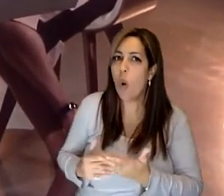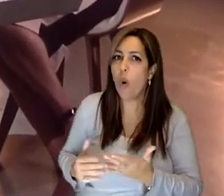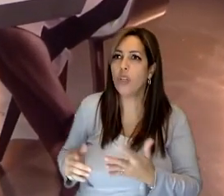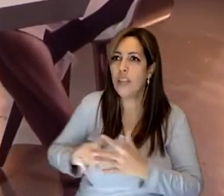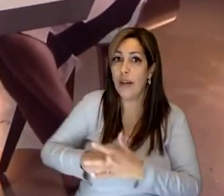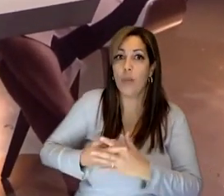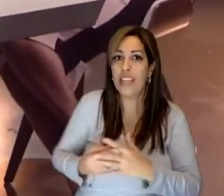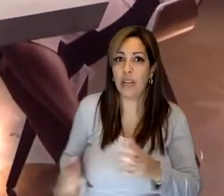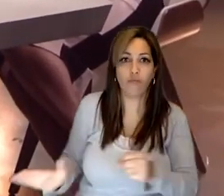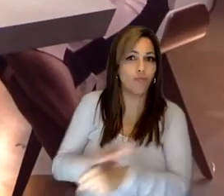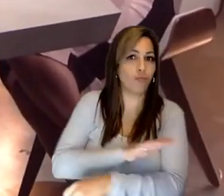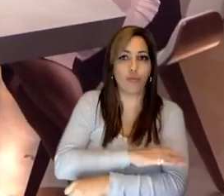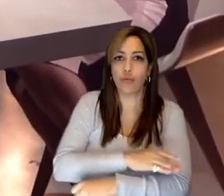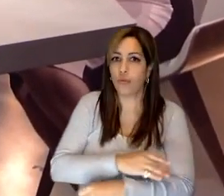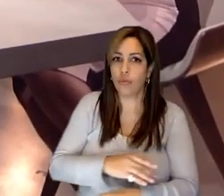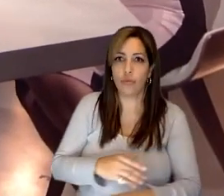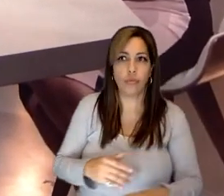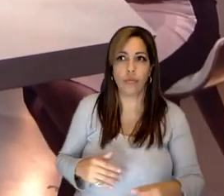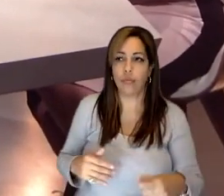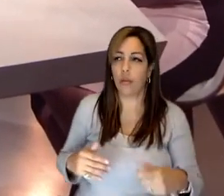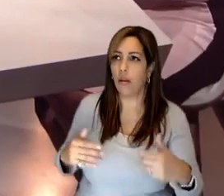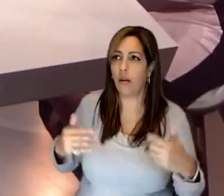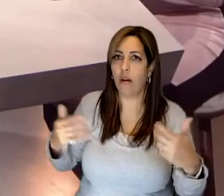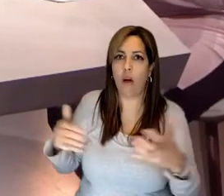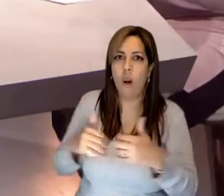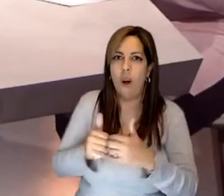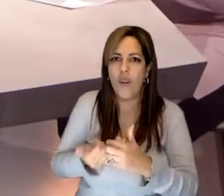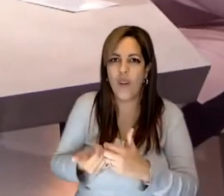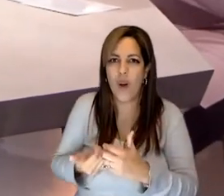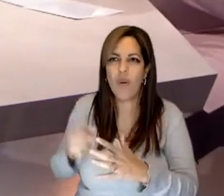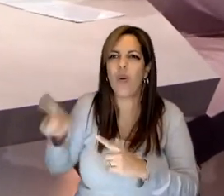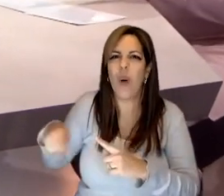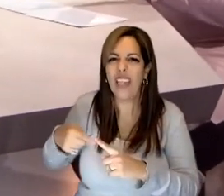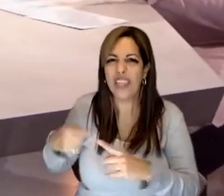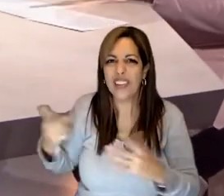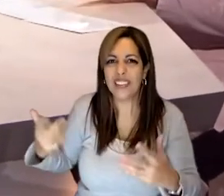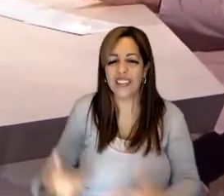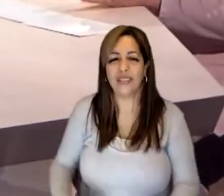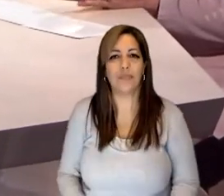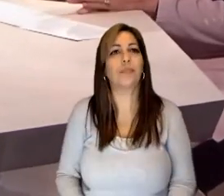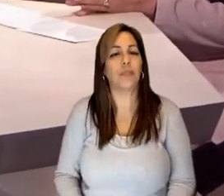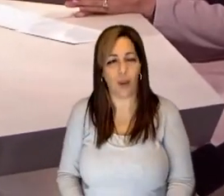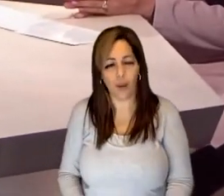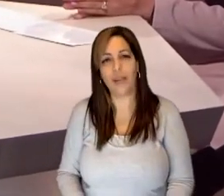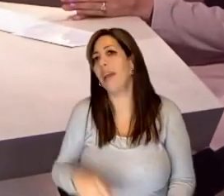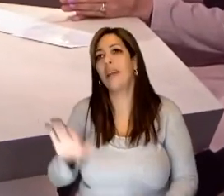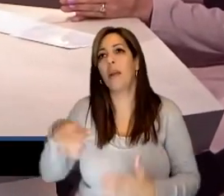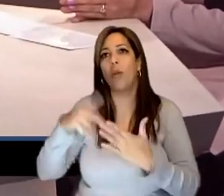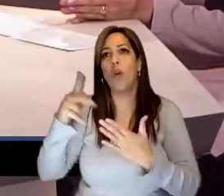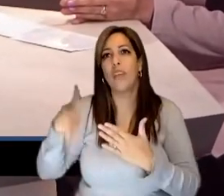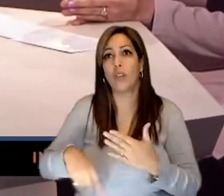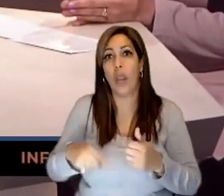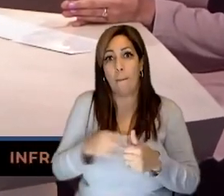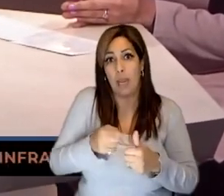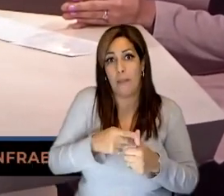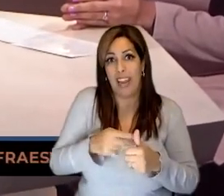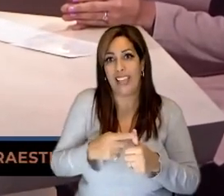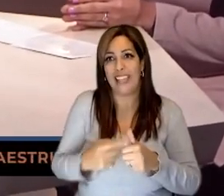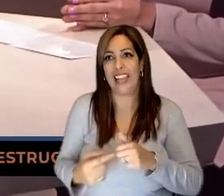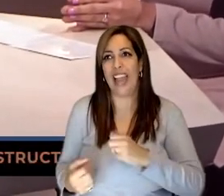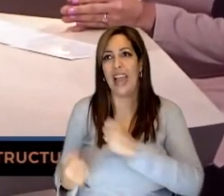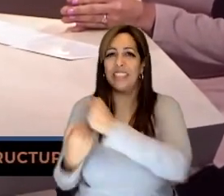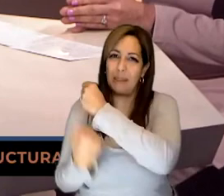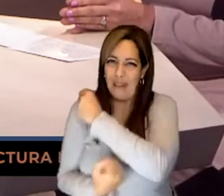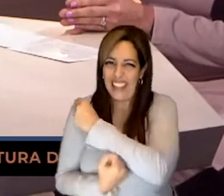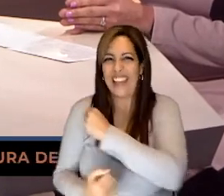comenzar para que la gente pueda visitar esto maravilloso que nos estás comentando, ¿cuándo? Pues mira, este proyecto tiene la fase de la